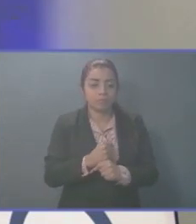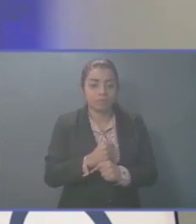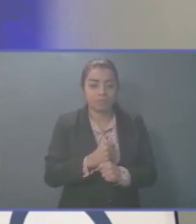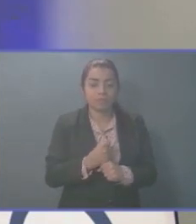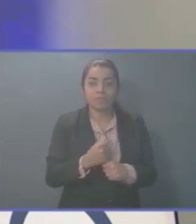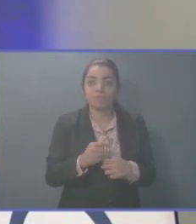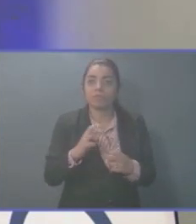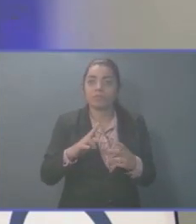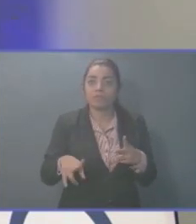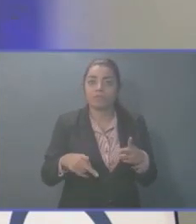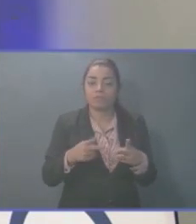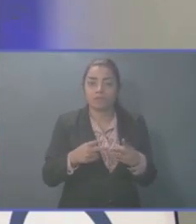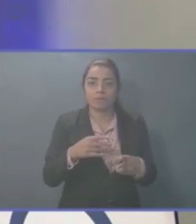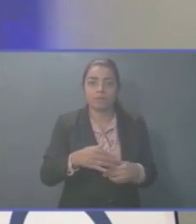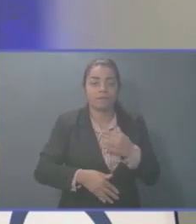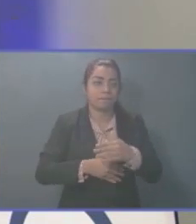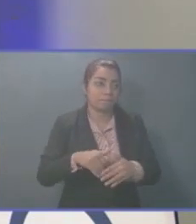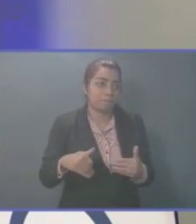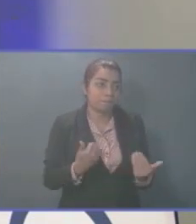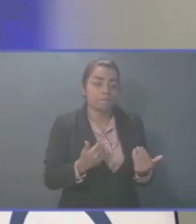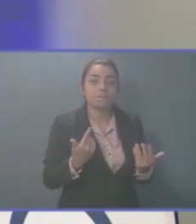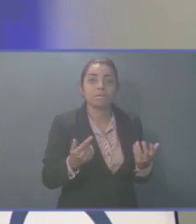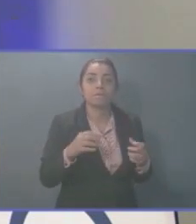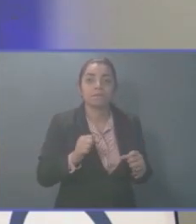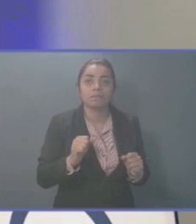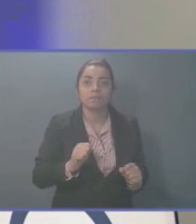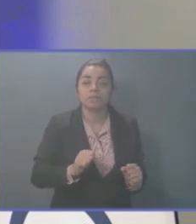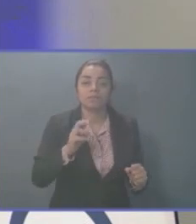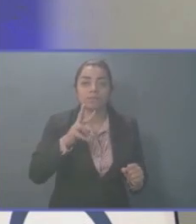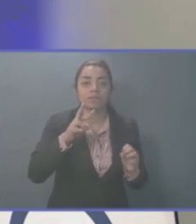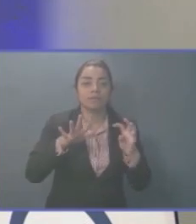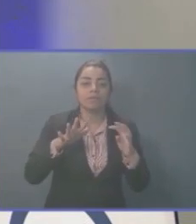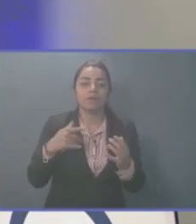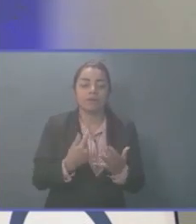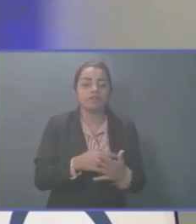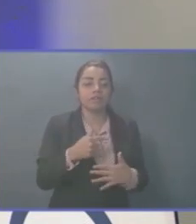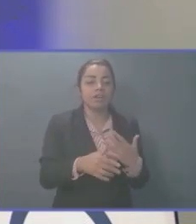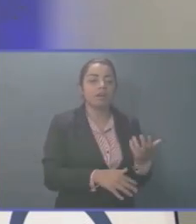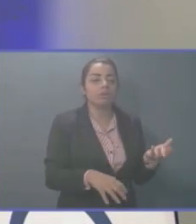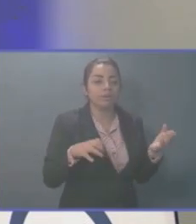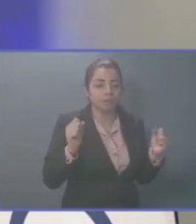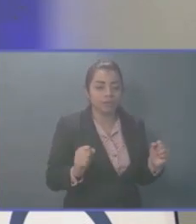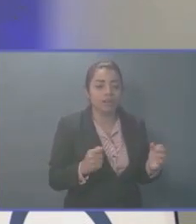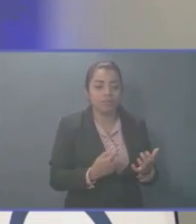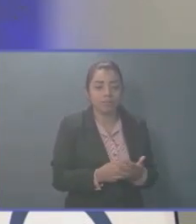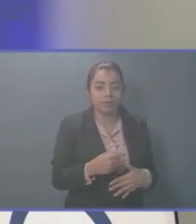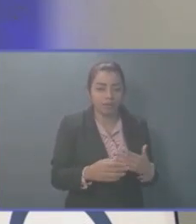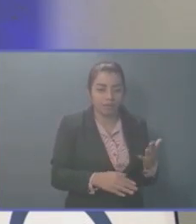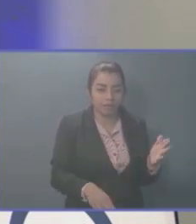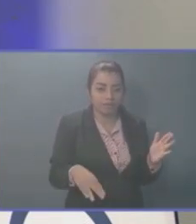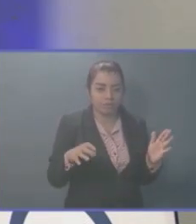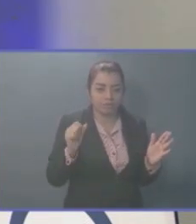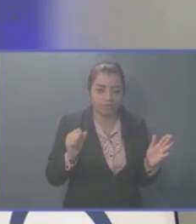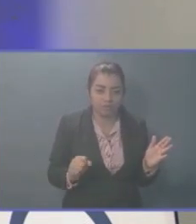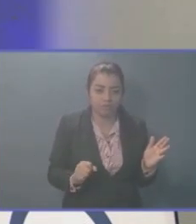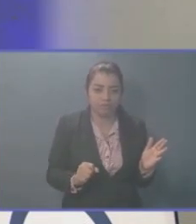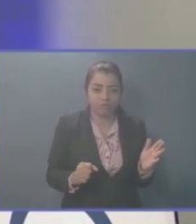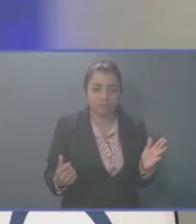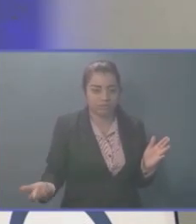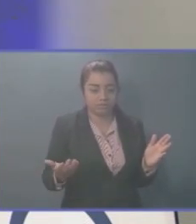respaldo a la segunda vuelta del crédito de 25 millones para la Fiscalía General de la República. Es